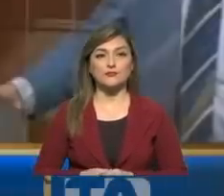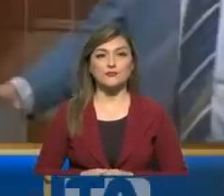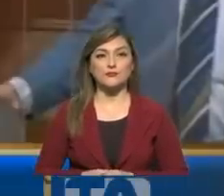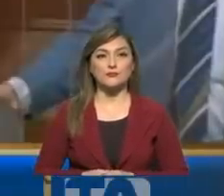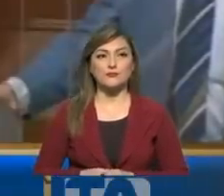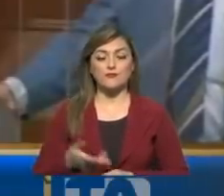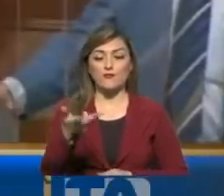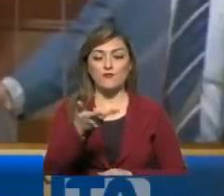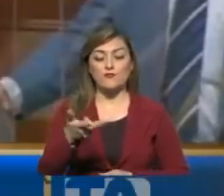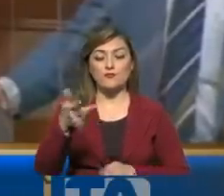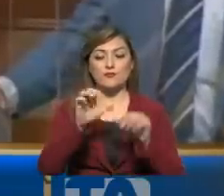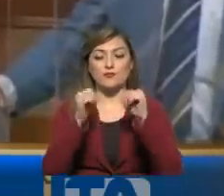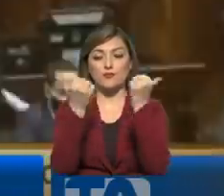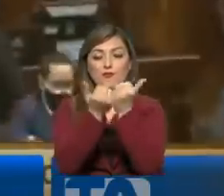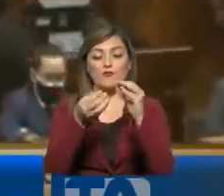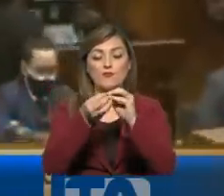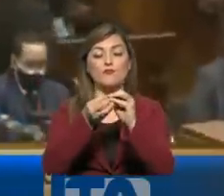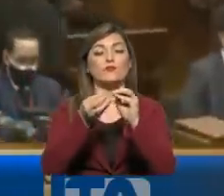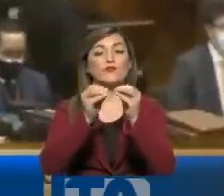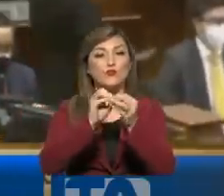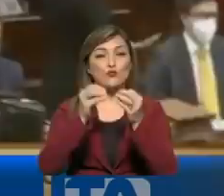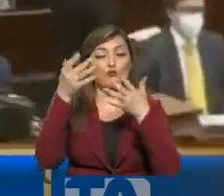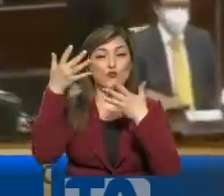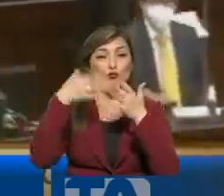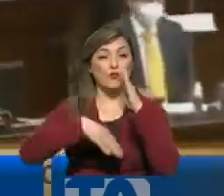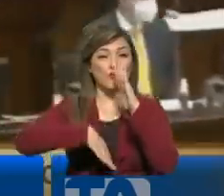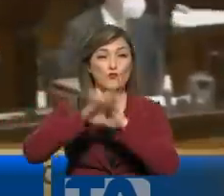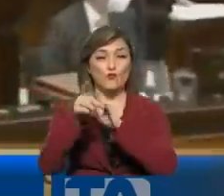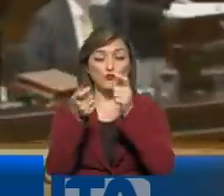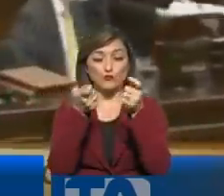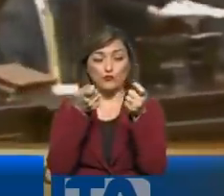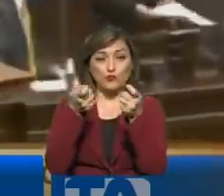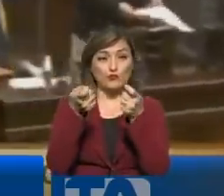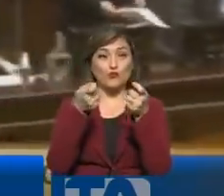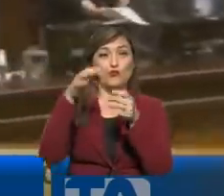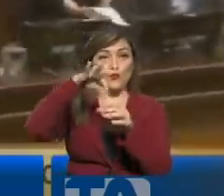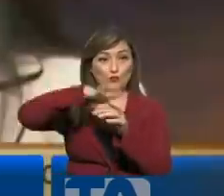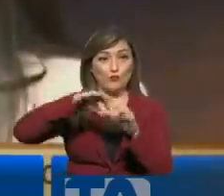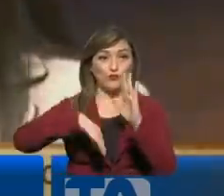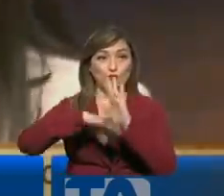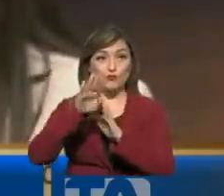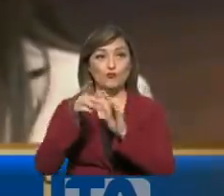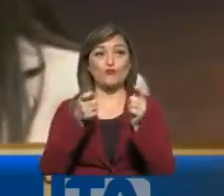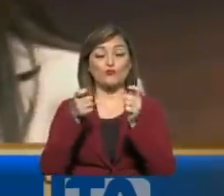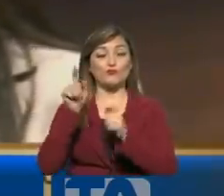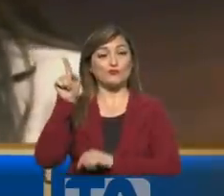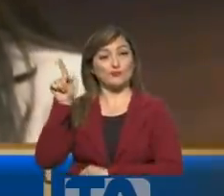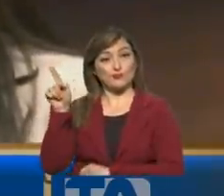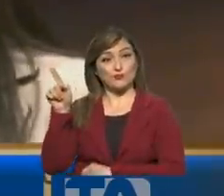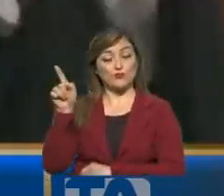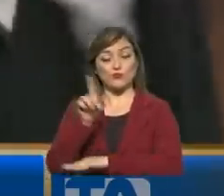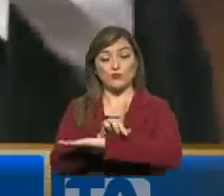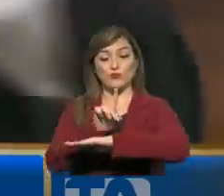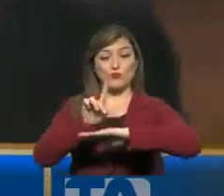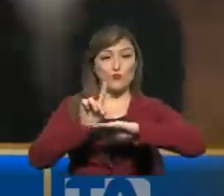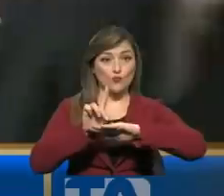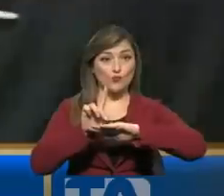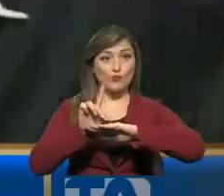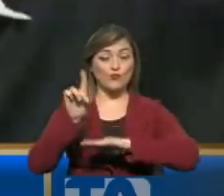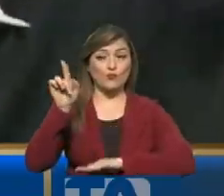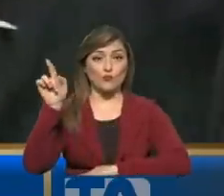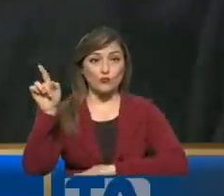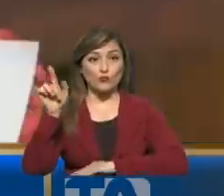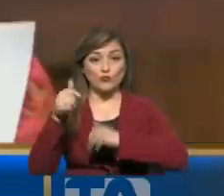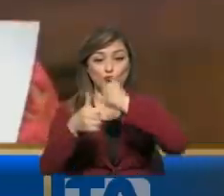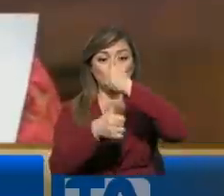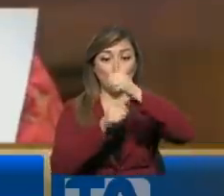Los 3 asambleístas del movimiento más votado eran quienes dirigirían la sesión y así pasó. Pierina Correa como directora, Salvador Quispe